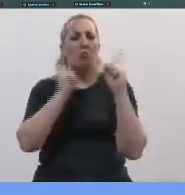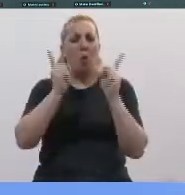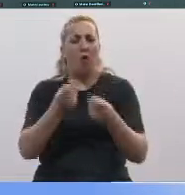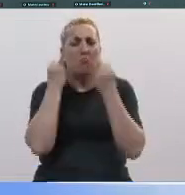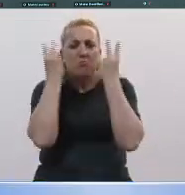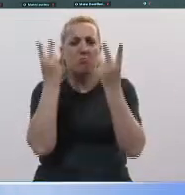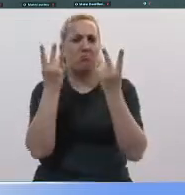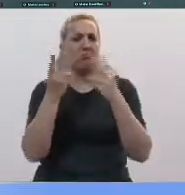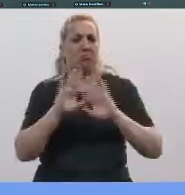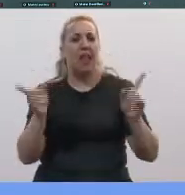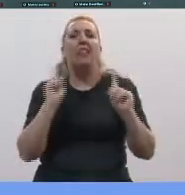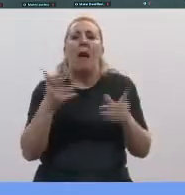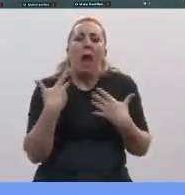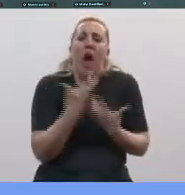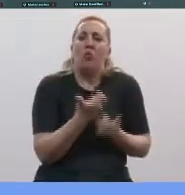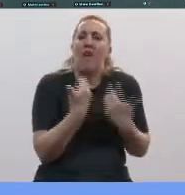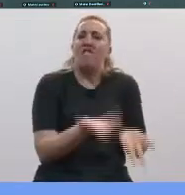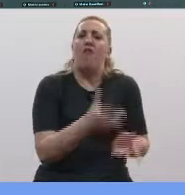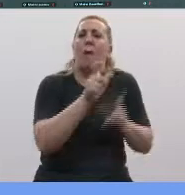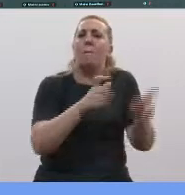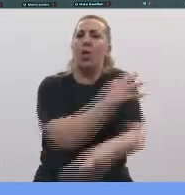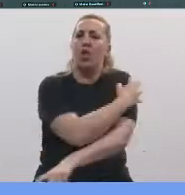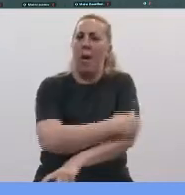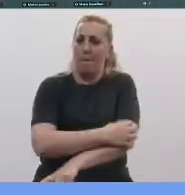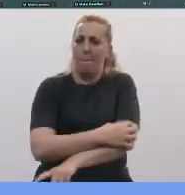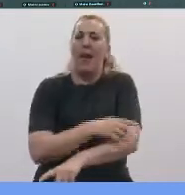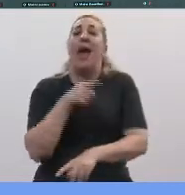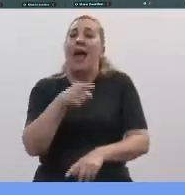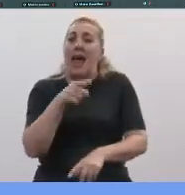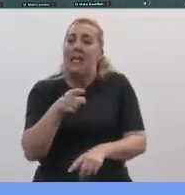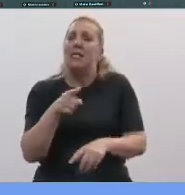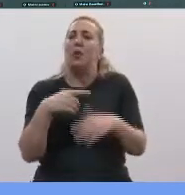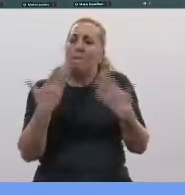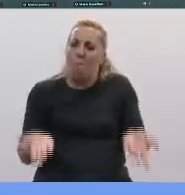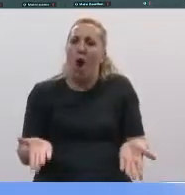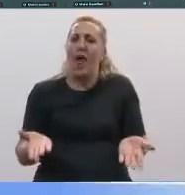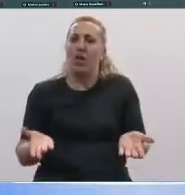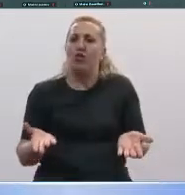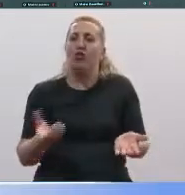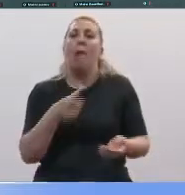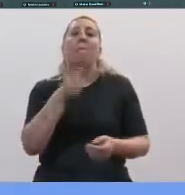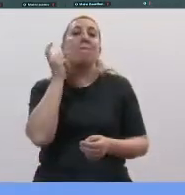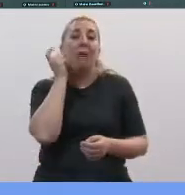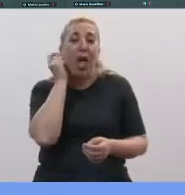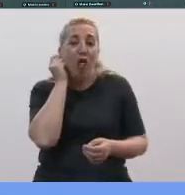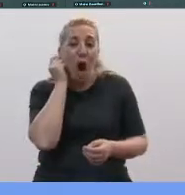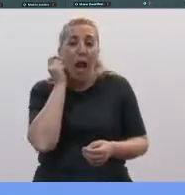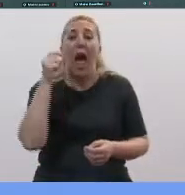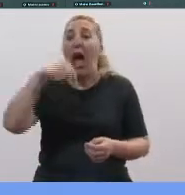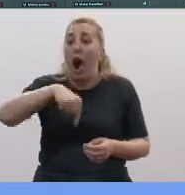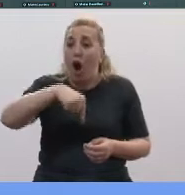lealtad con los más humildes. Esa es la razón profunda de que el Diego